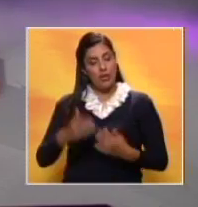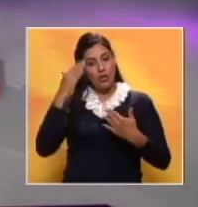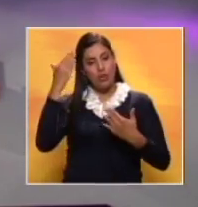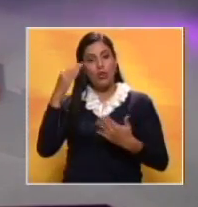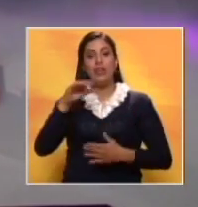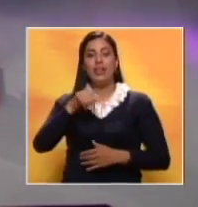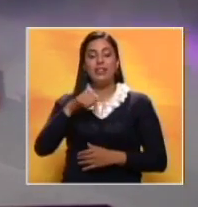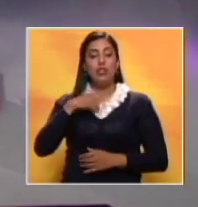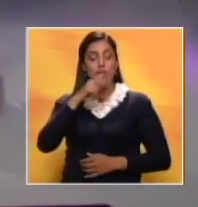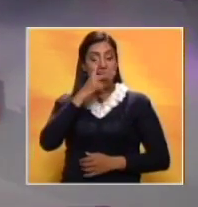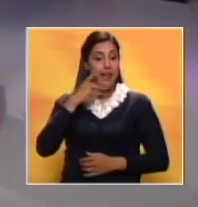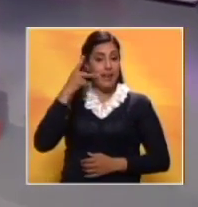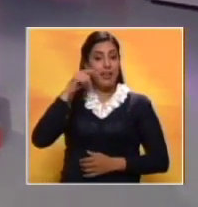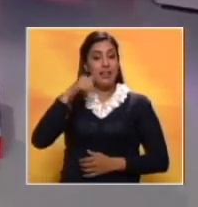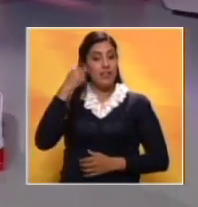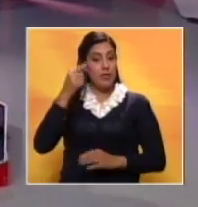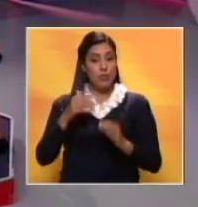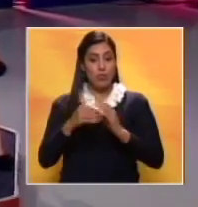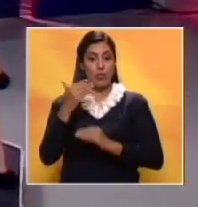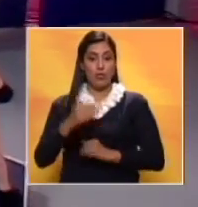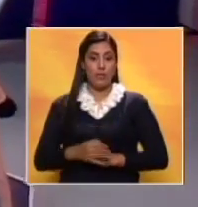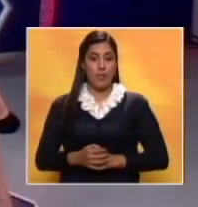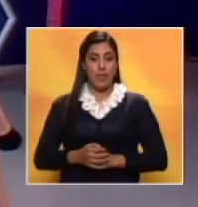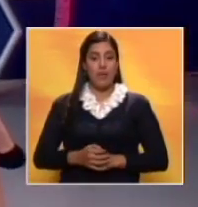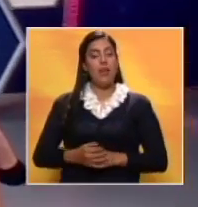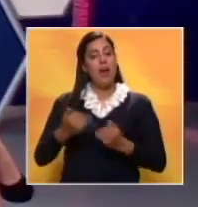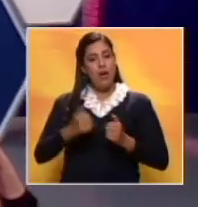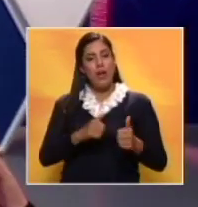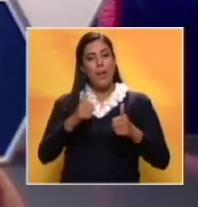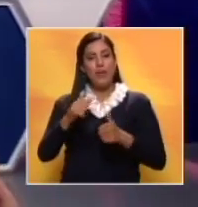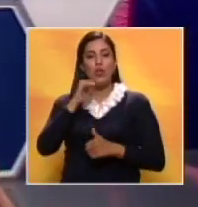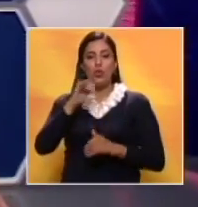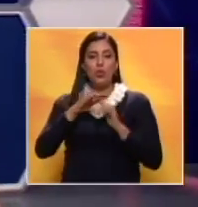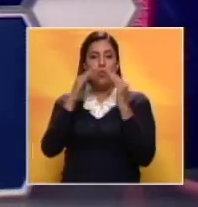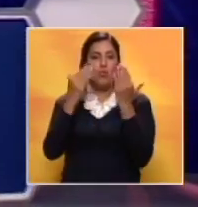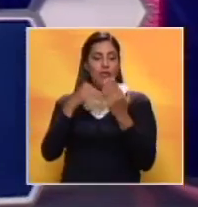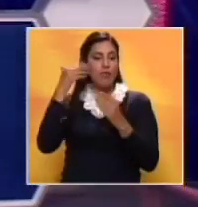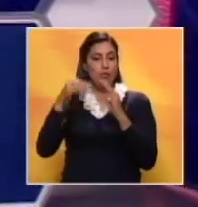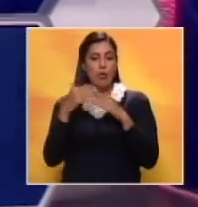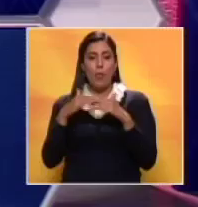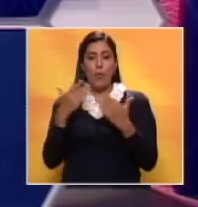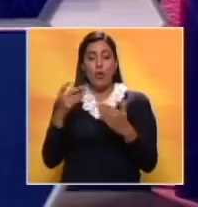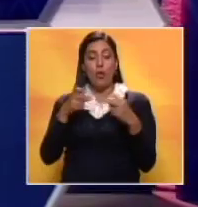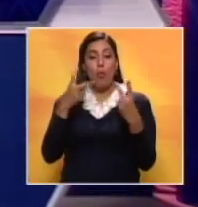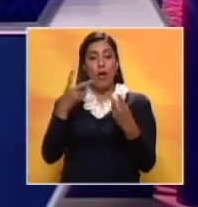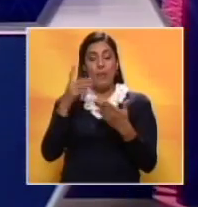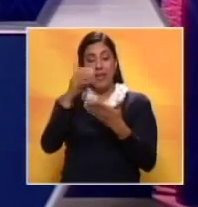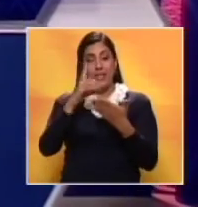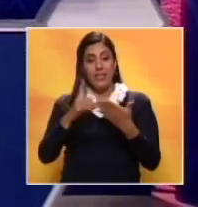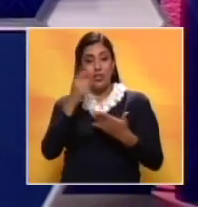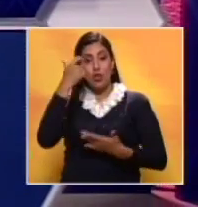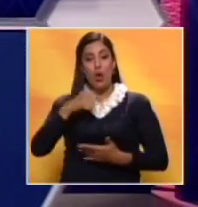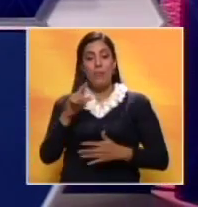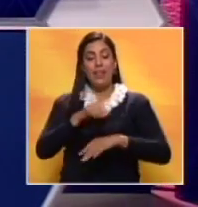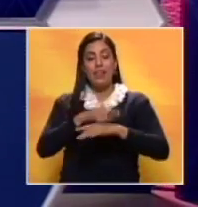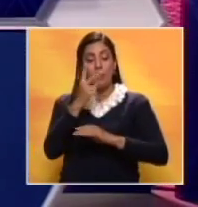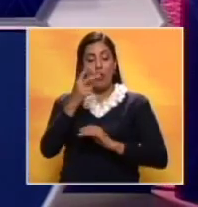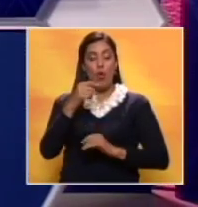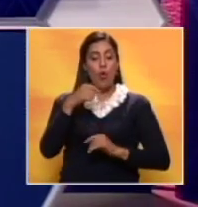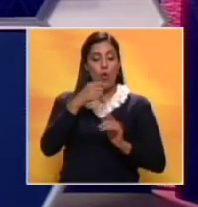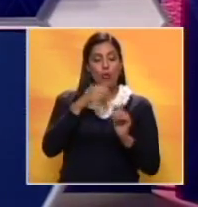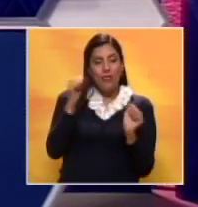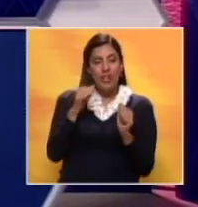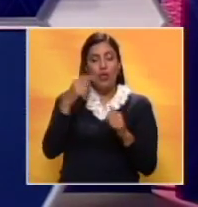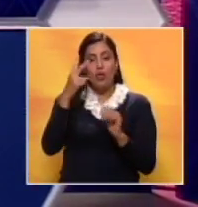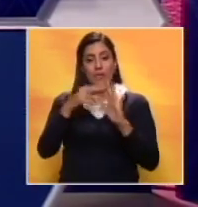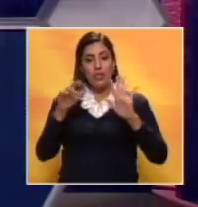Hola, ¿qué tal amigos? Soy Carelis Cuadros y esto es Estrenos y Estrellas. Iniciamos las noticias del mundo del espectáculo con la nueva colección de Dior para la temporada